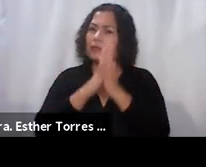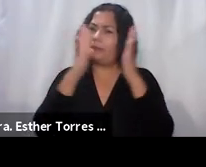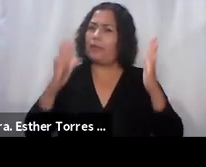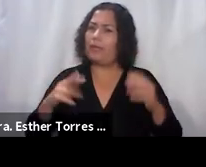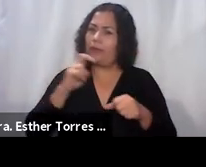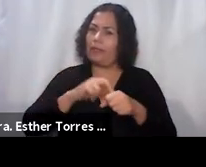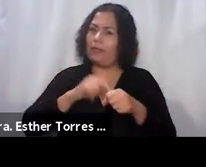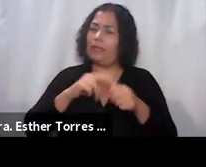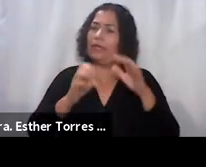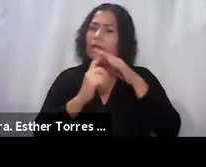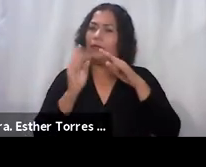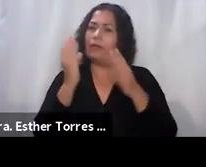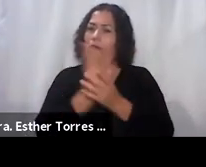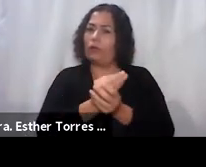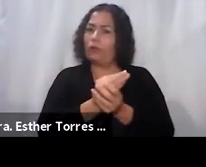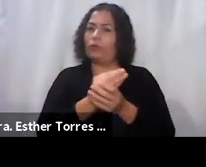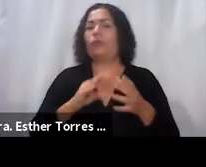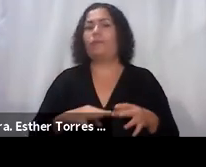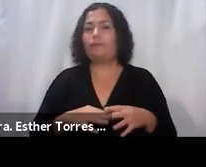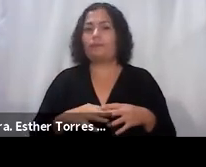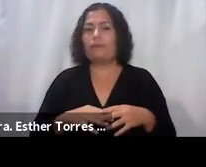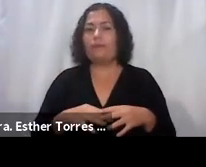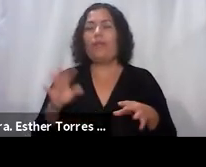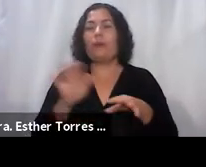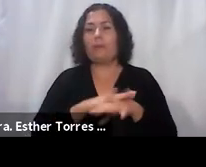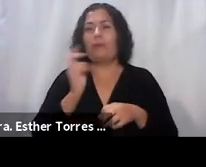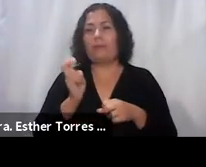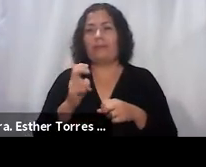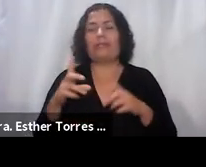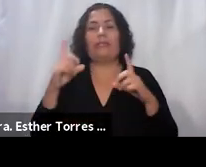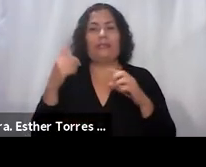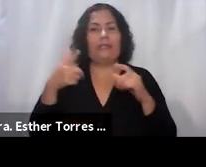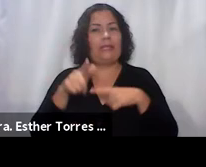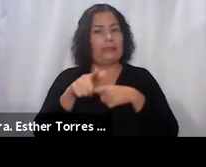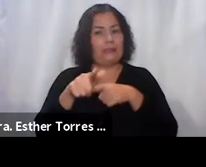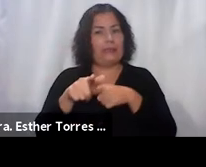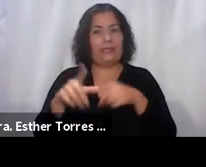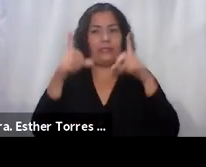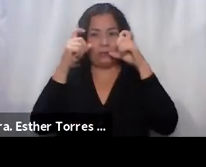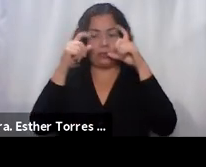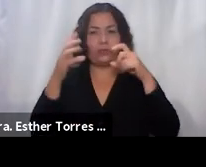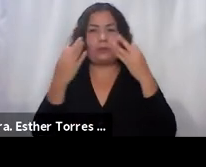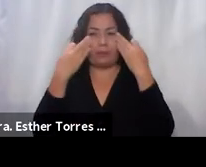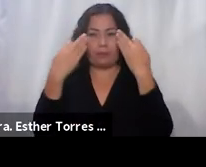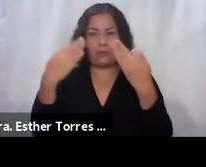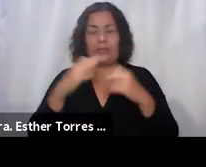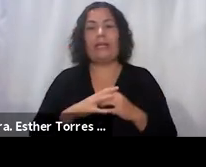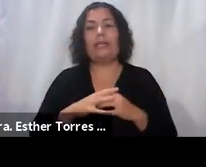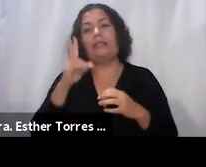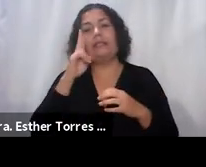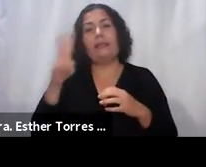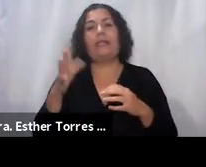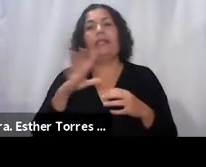¿no? De ahí es que las siguientes láminas surgen de ahí. Digo, esto no es como publicidad,